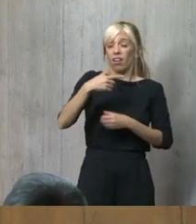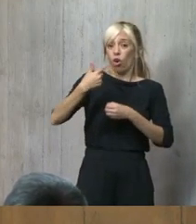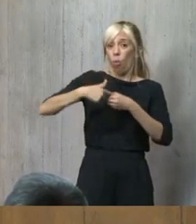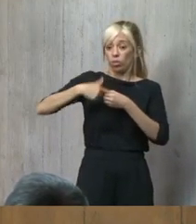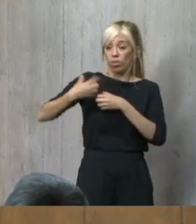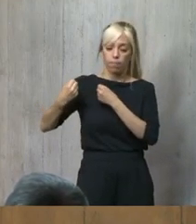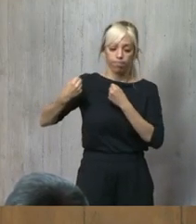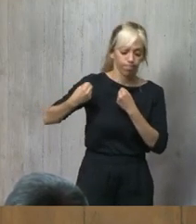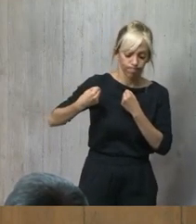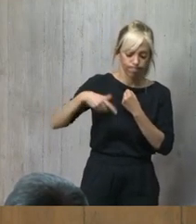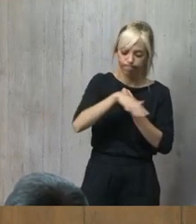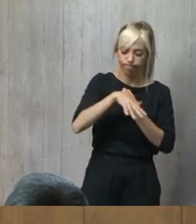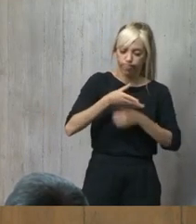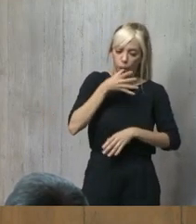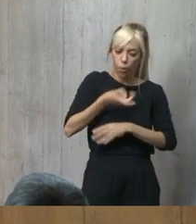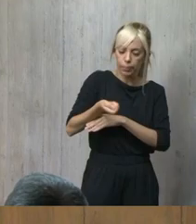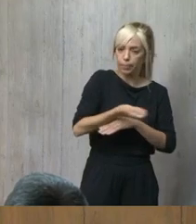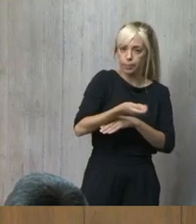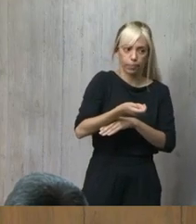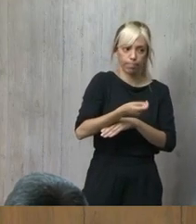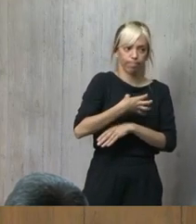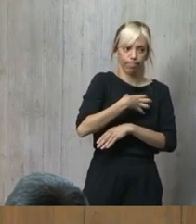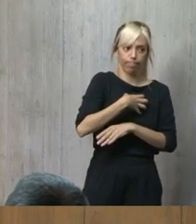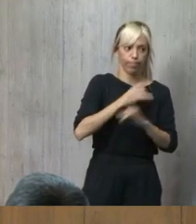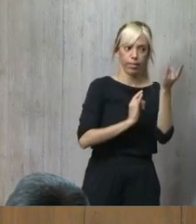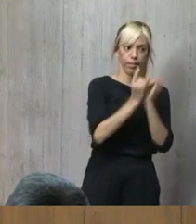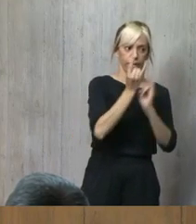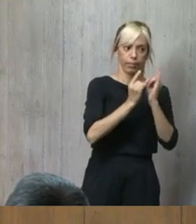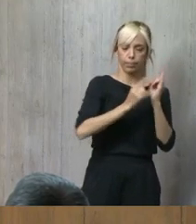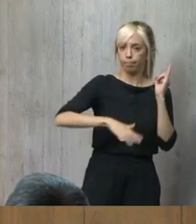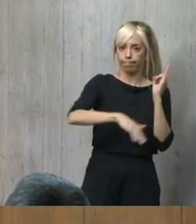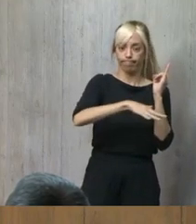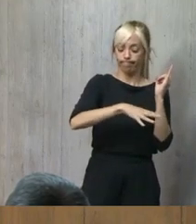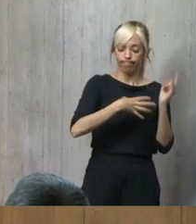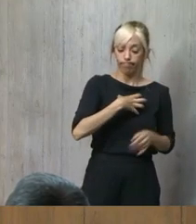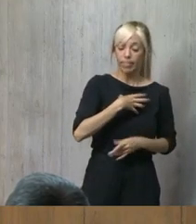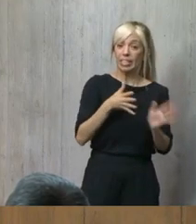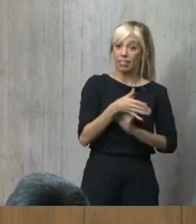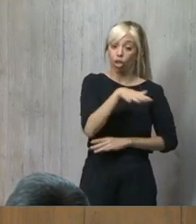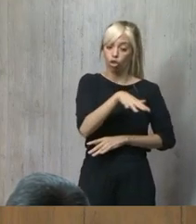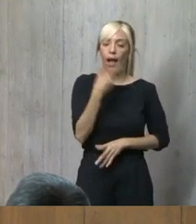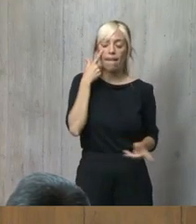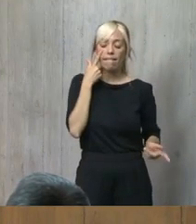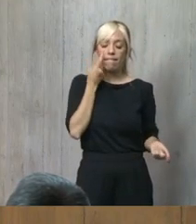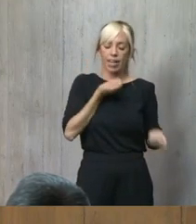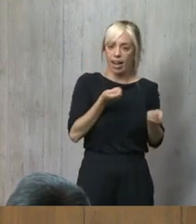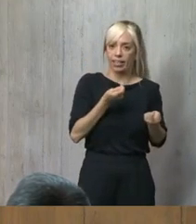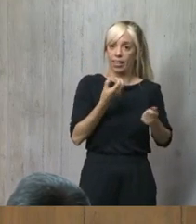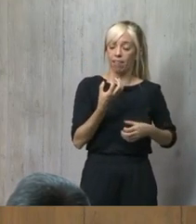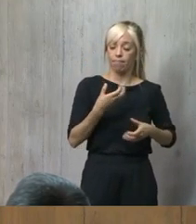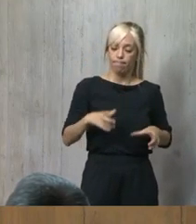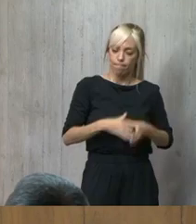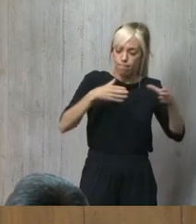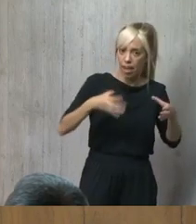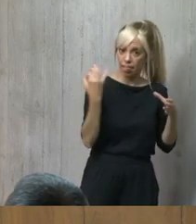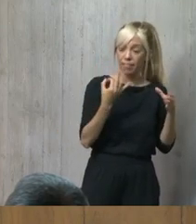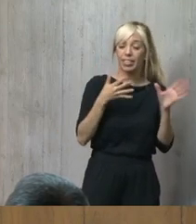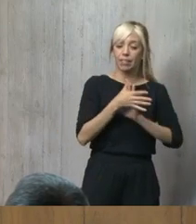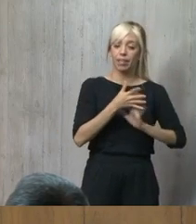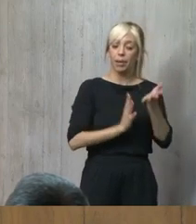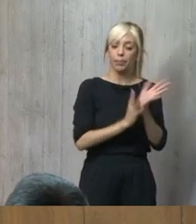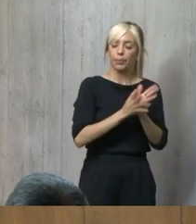evolución favorable en ese punto. Vamos a tener que reforzar vigilancia en esa zona y entendemos que no va a haber una evolución favorable para el incendio,